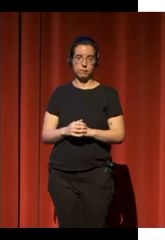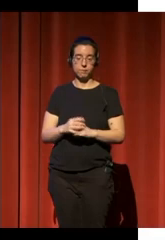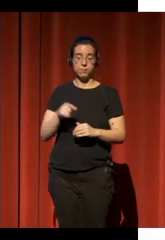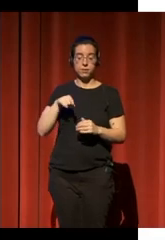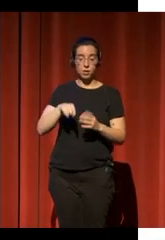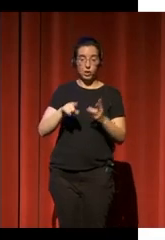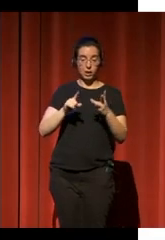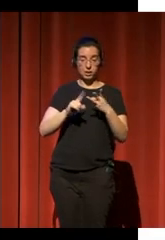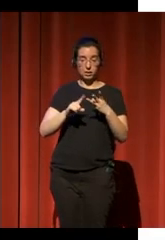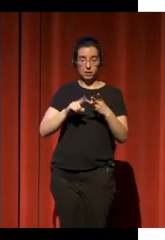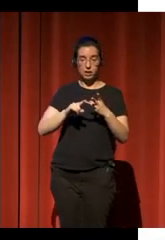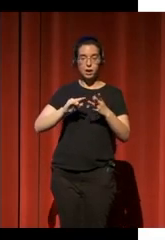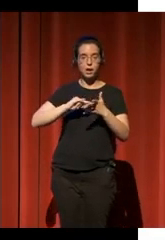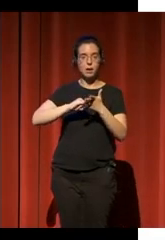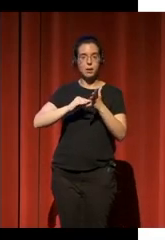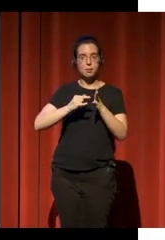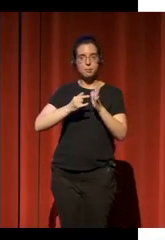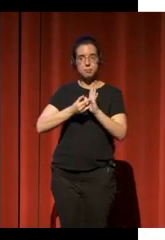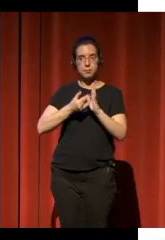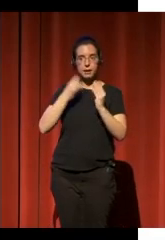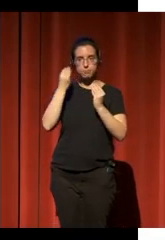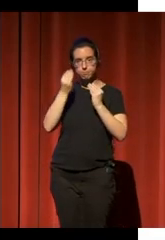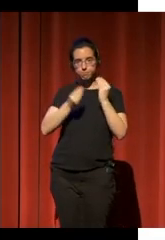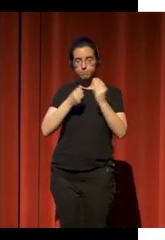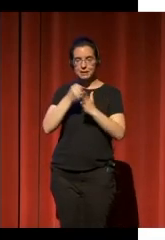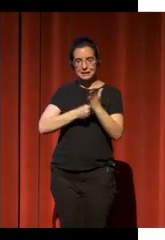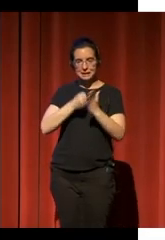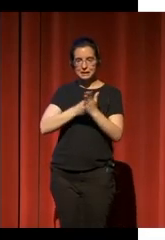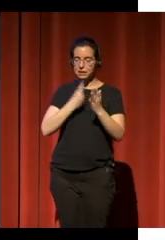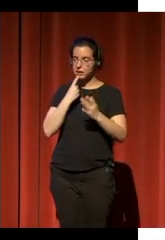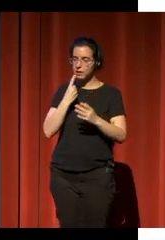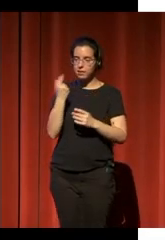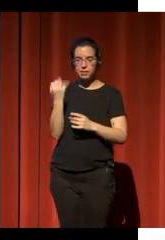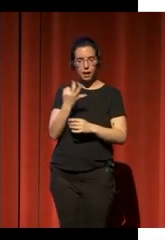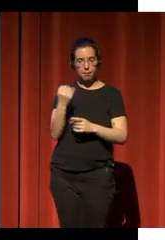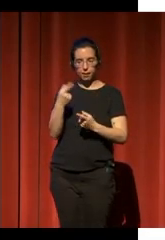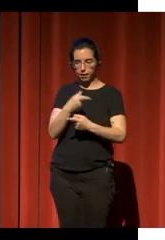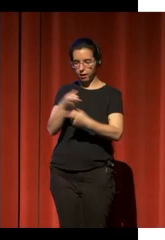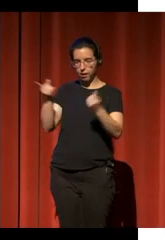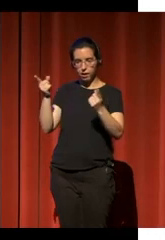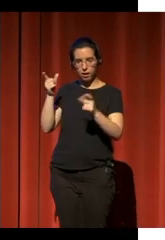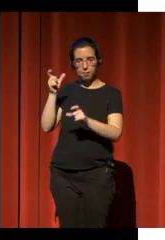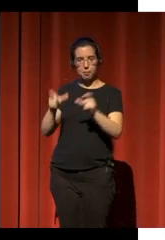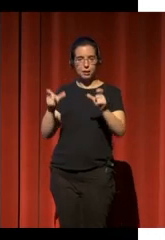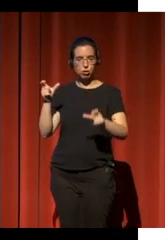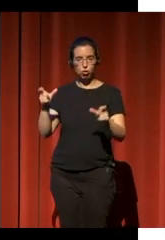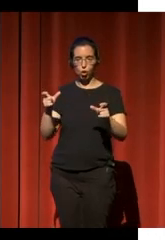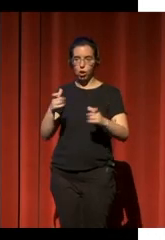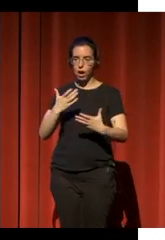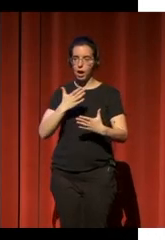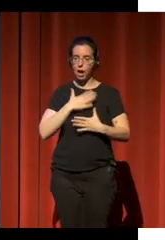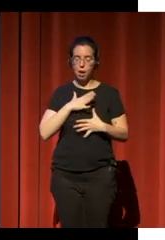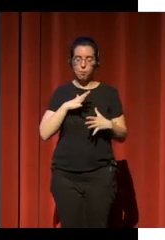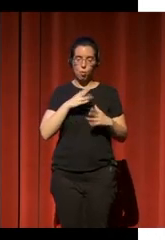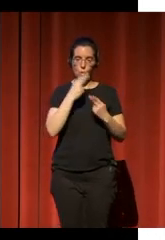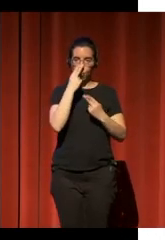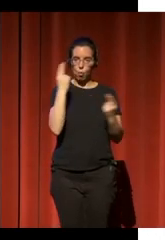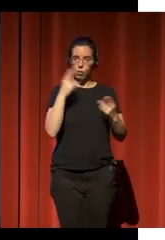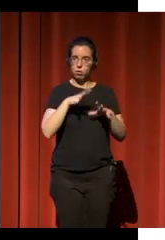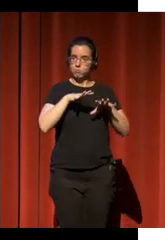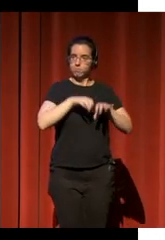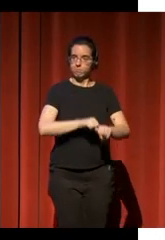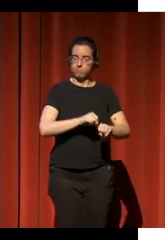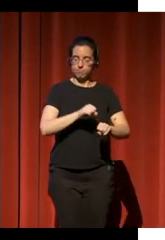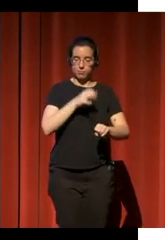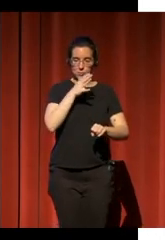estos planteamientos que la ciudadanía debe apropiarse de lo público porque es lo que le